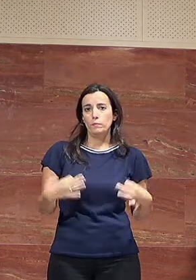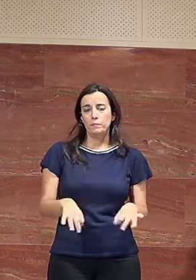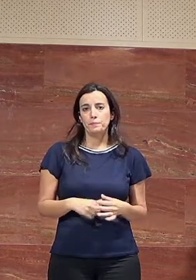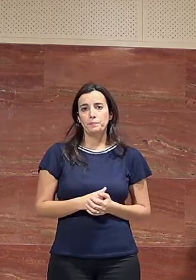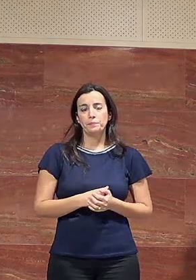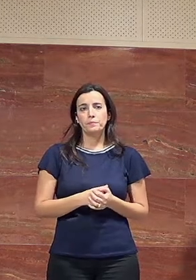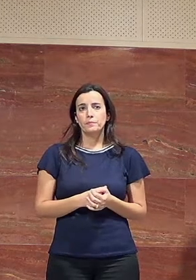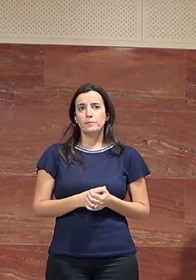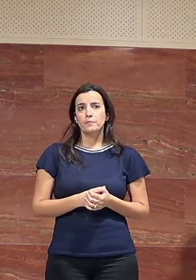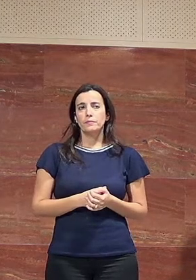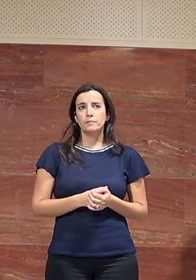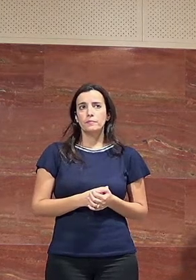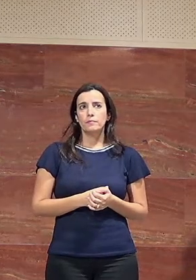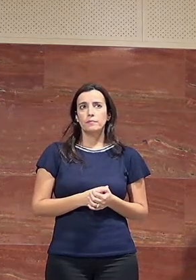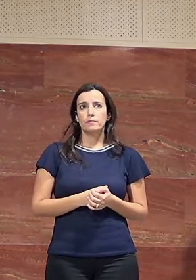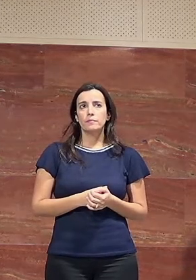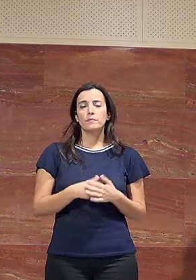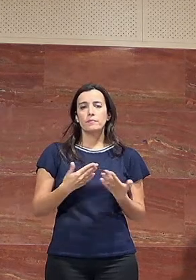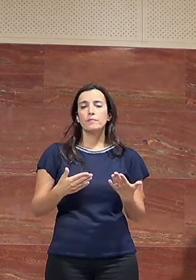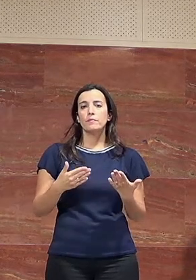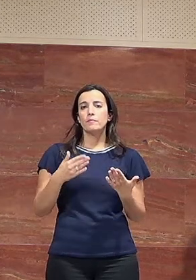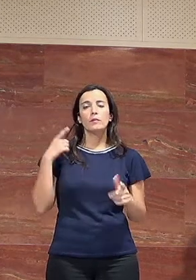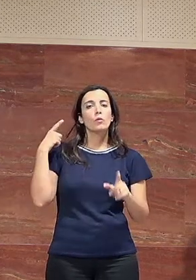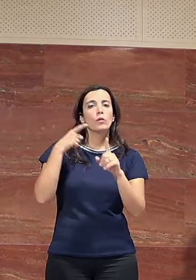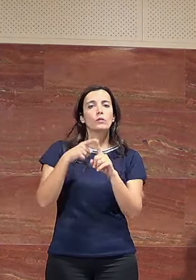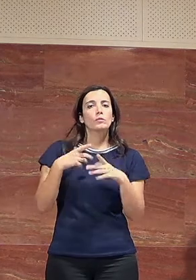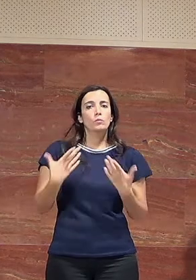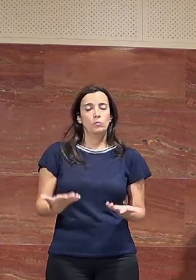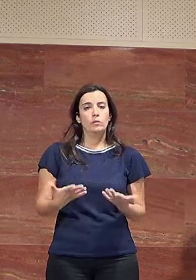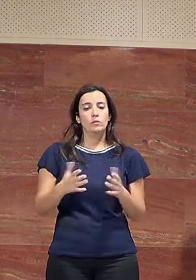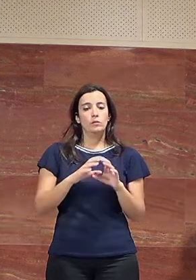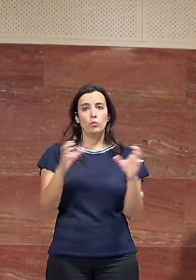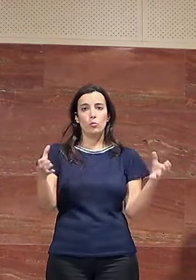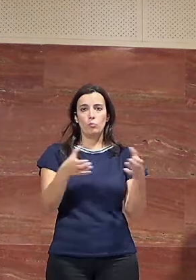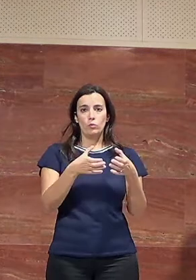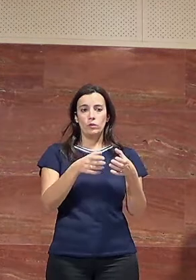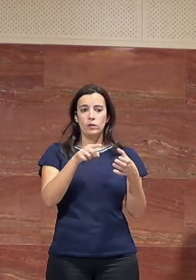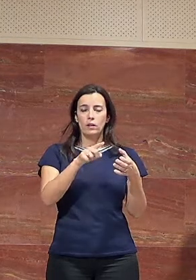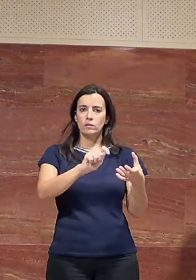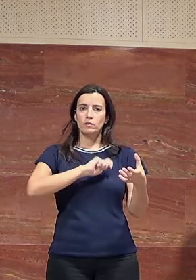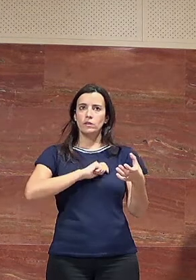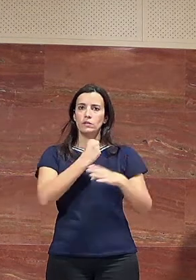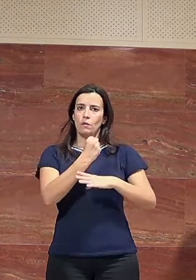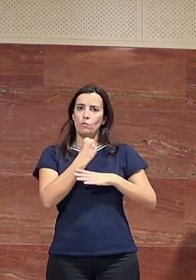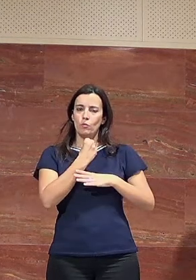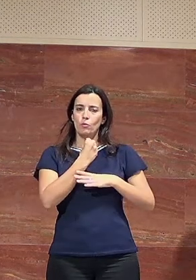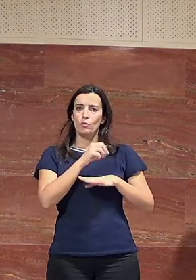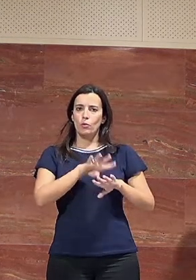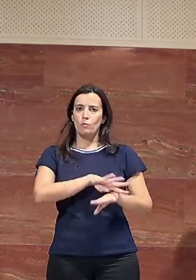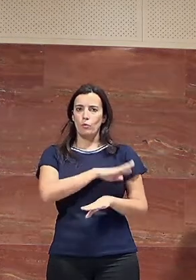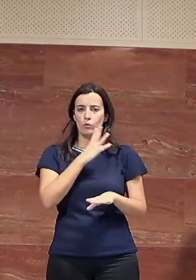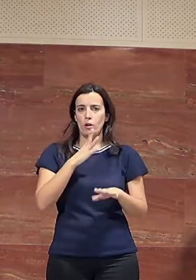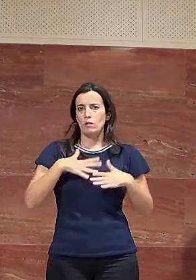Y donde al final lo que buscamos es que esa comunidad nos dé ese soporte emocional que